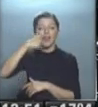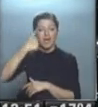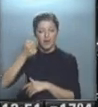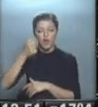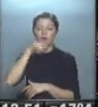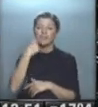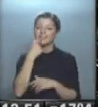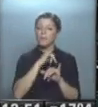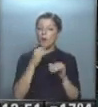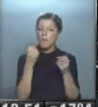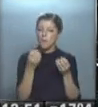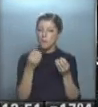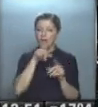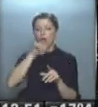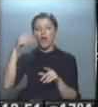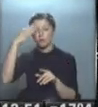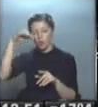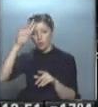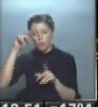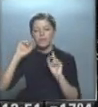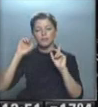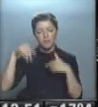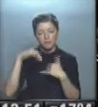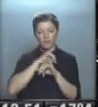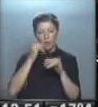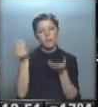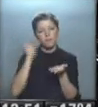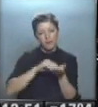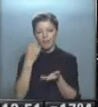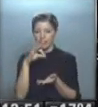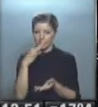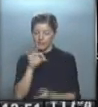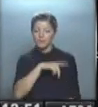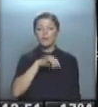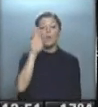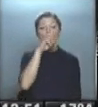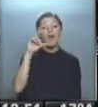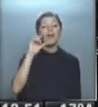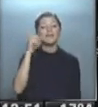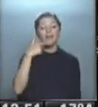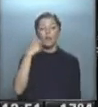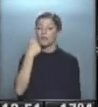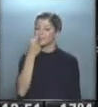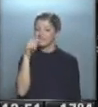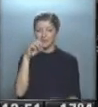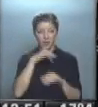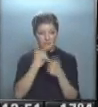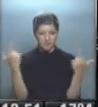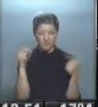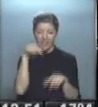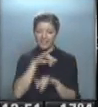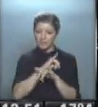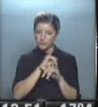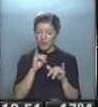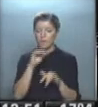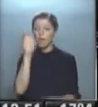que es muy bueno y que el tema de Cuba da para otro programa más. ¿Sí? Miriam de Lanús, le encanta el programa, lo disfruta mucho. Sara de Quilmes, muy